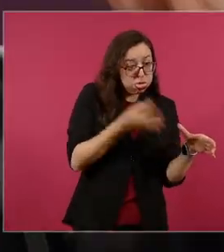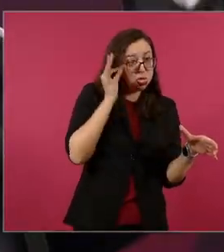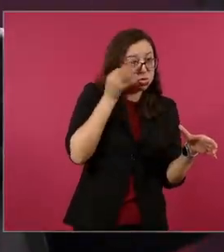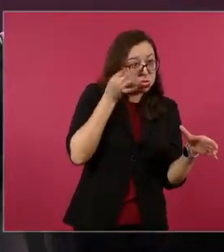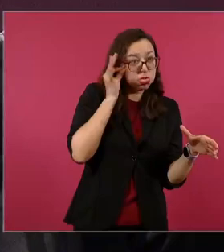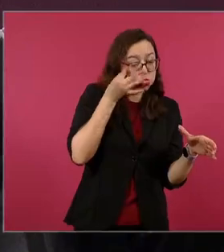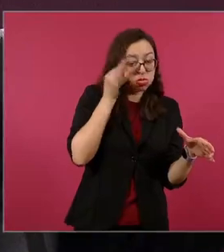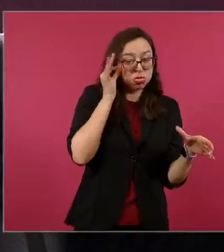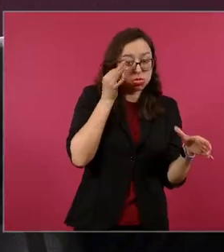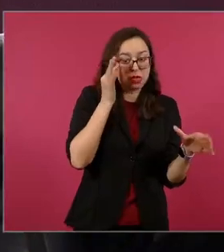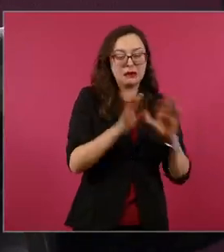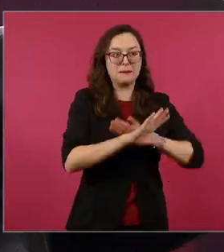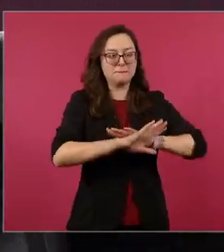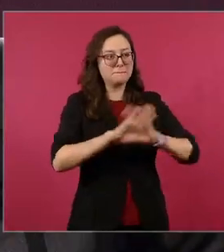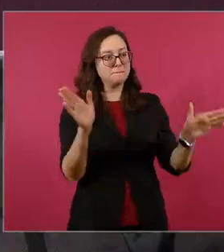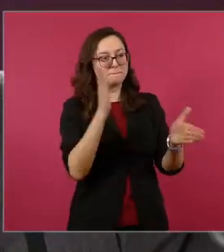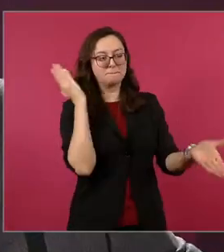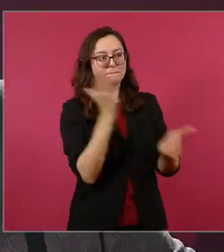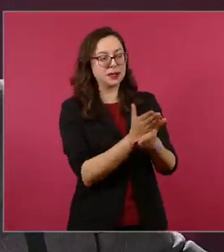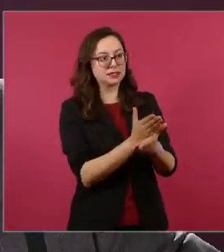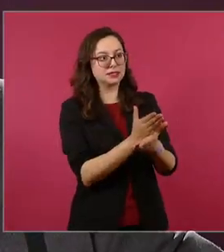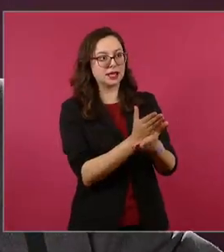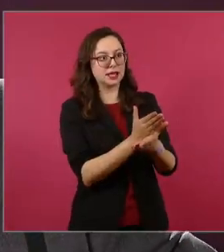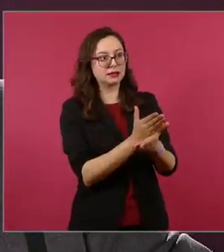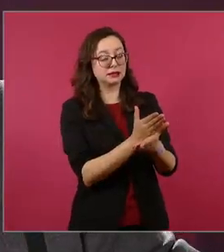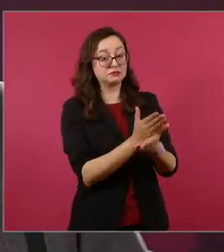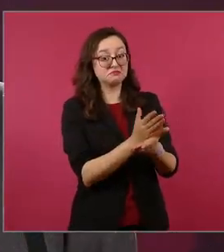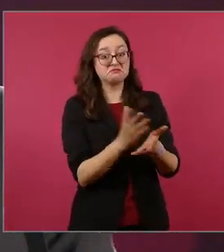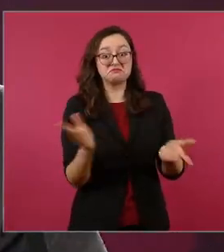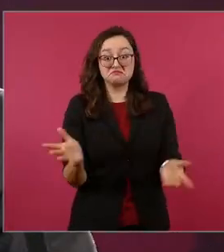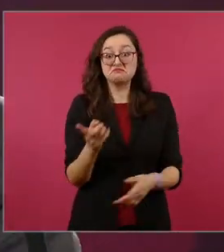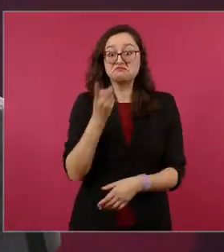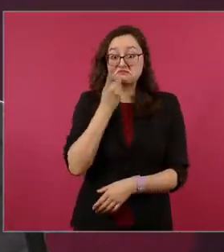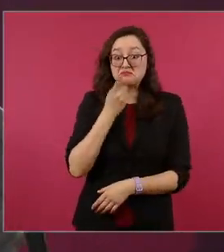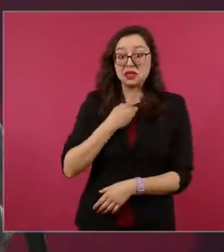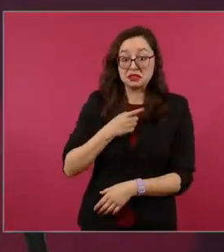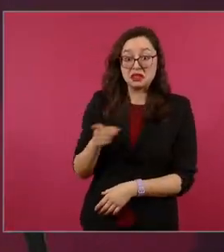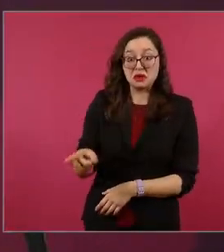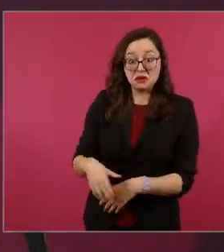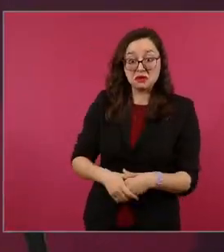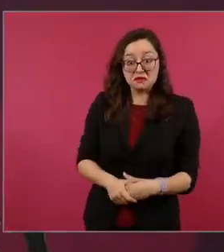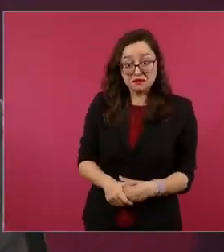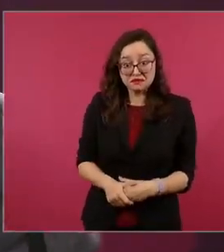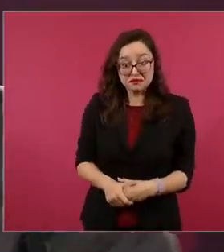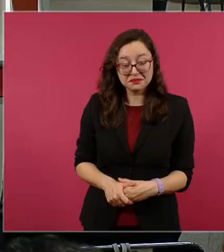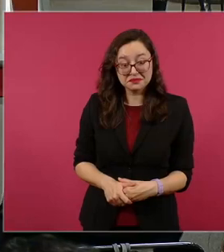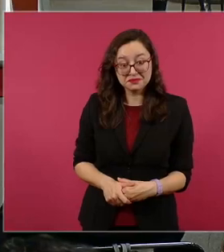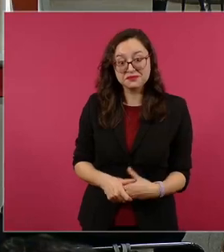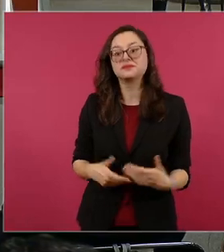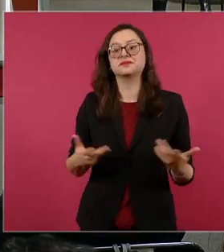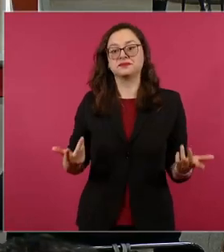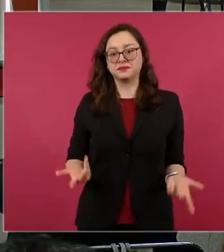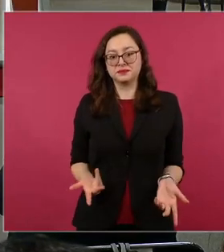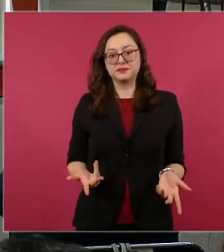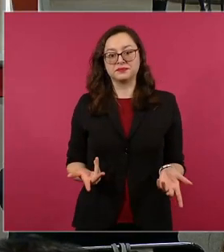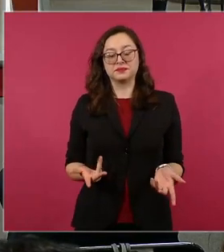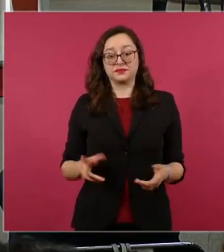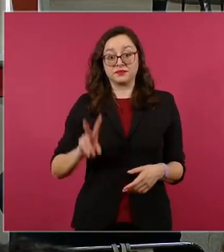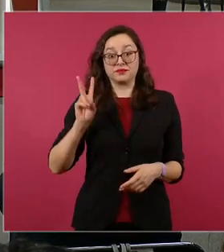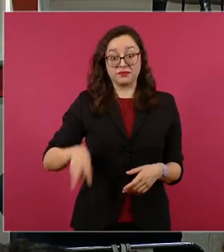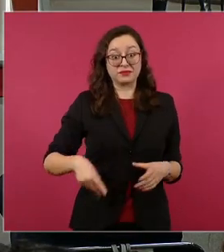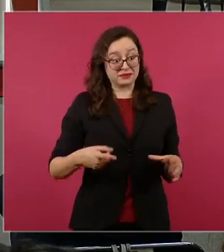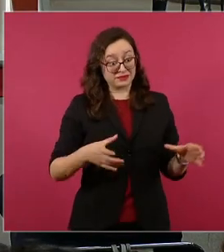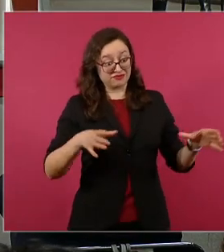porque se sentían dueños de México y tenían secuestrado, controlado el